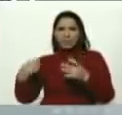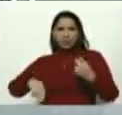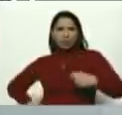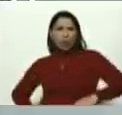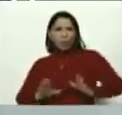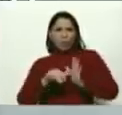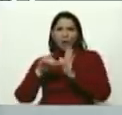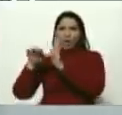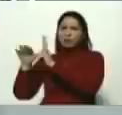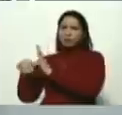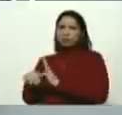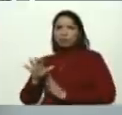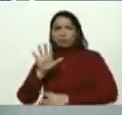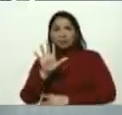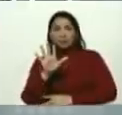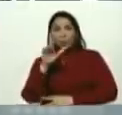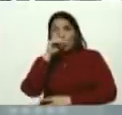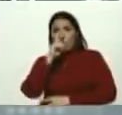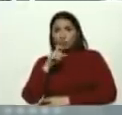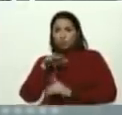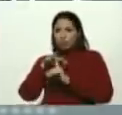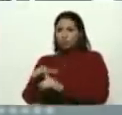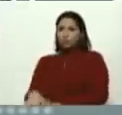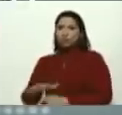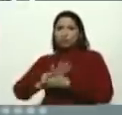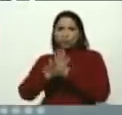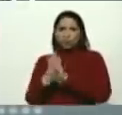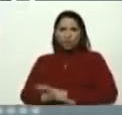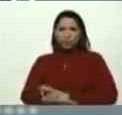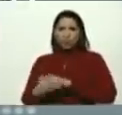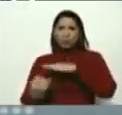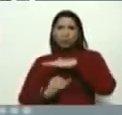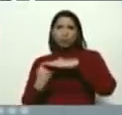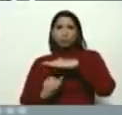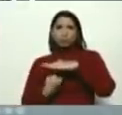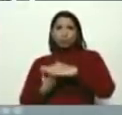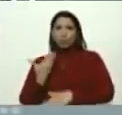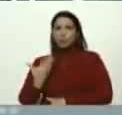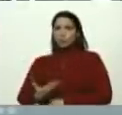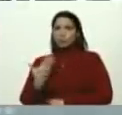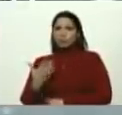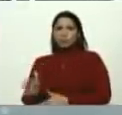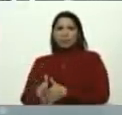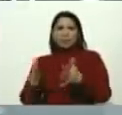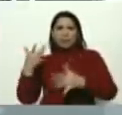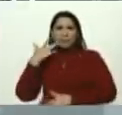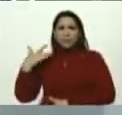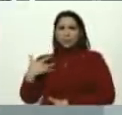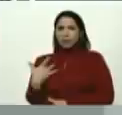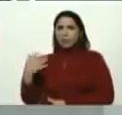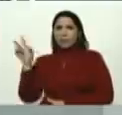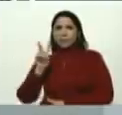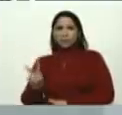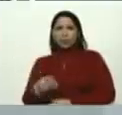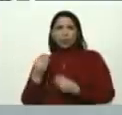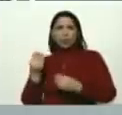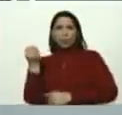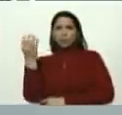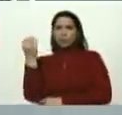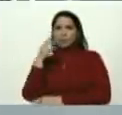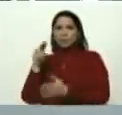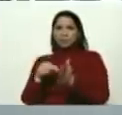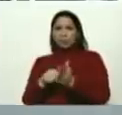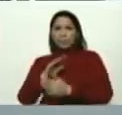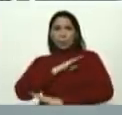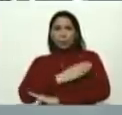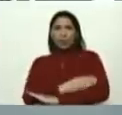5 años destruyendo una institución que era puntal, de gran prestigio en Venezuela, como la Asamblea Nacional, el poder parlamentario.